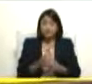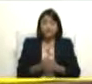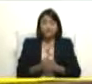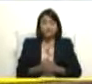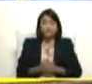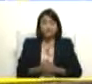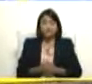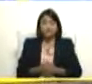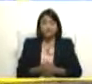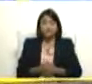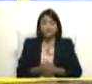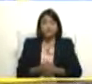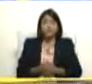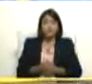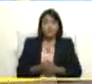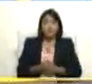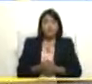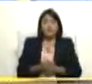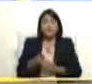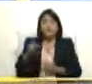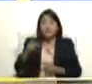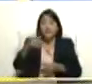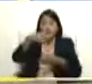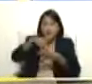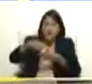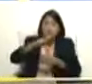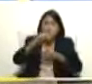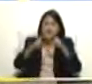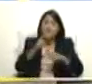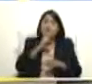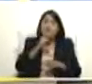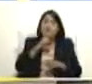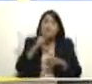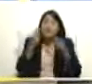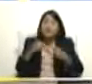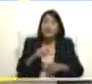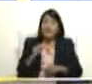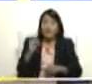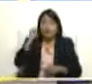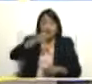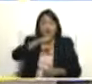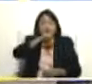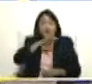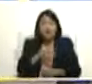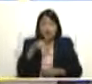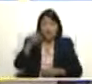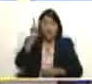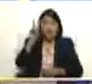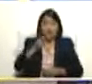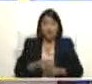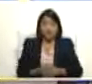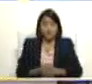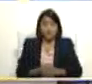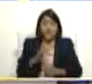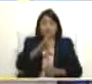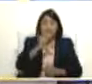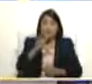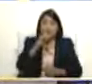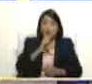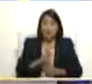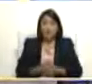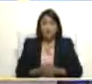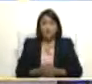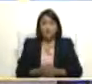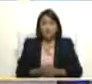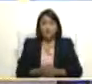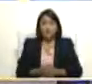Era quizás el referéndum más complejo, más difícil, de mayor reto que hemos enfrentado en 24 años.